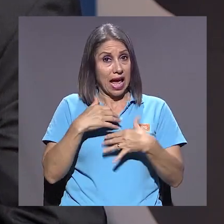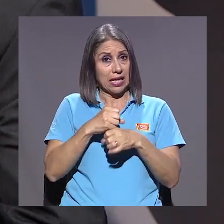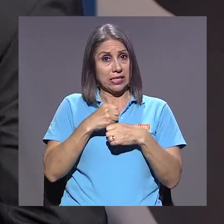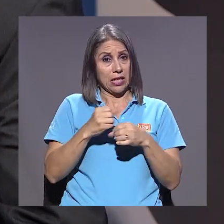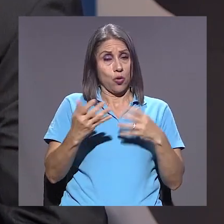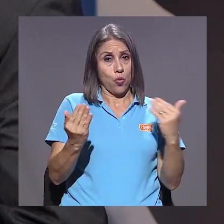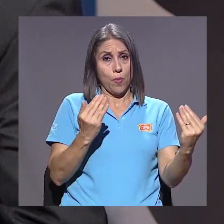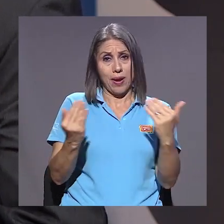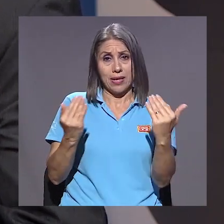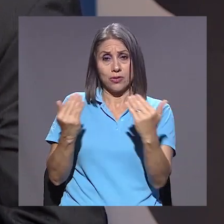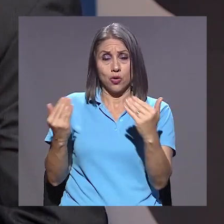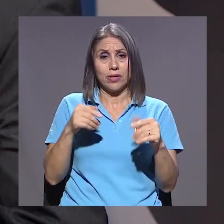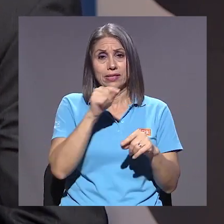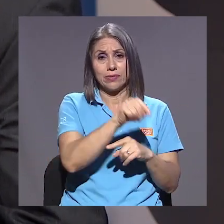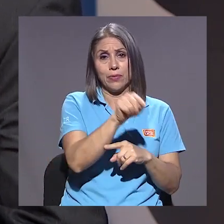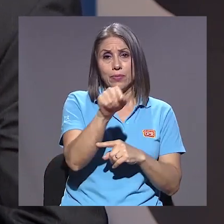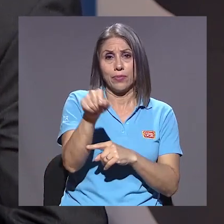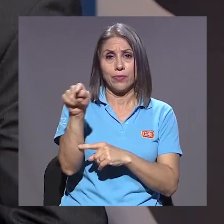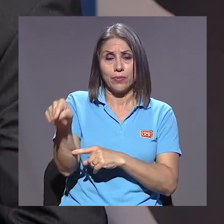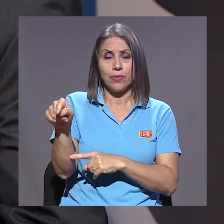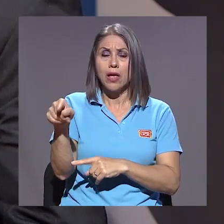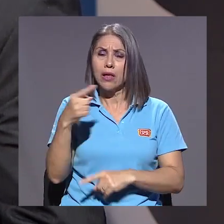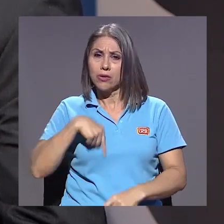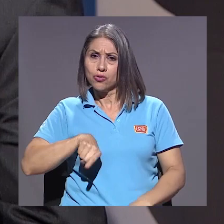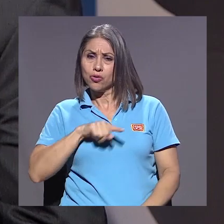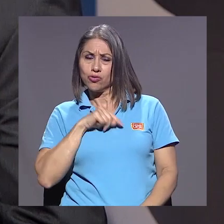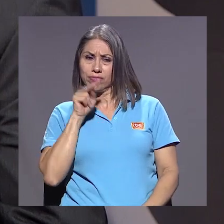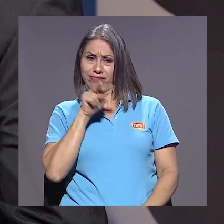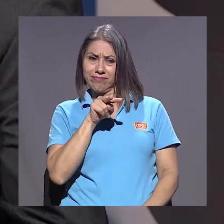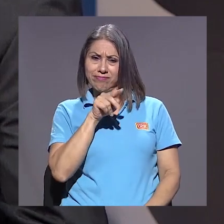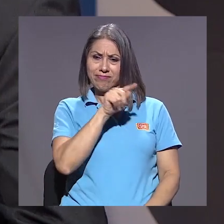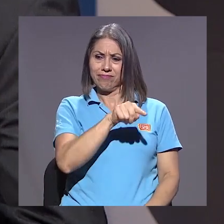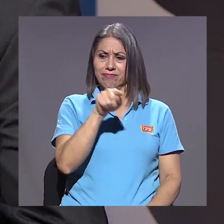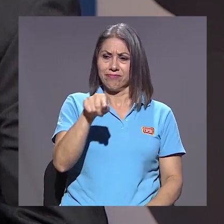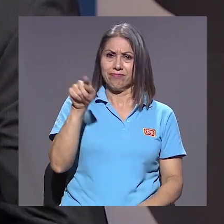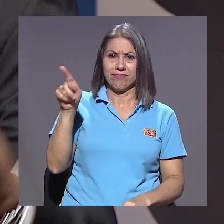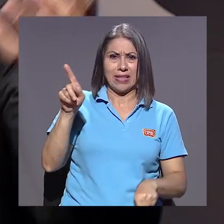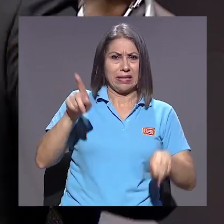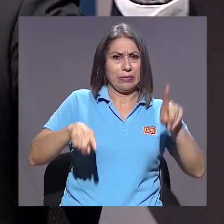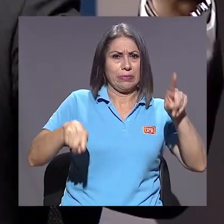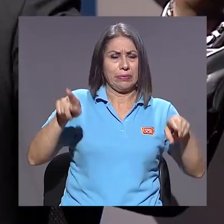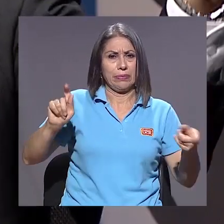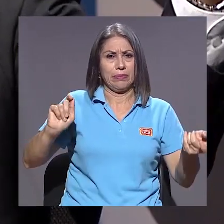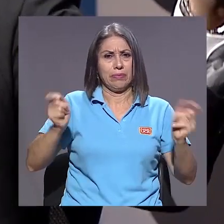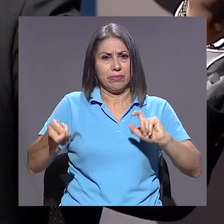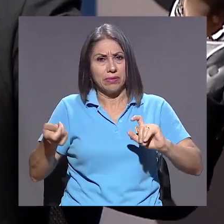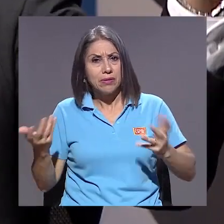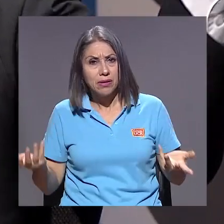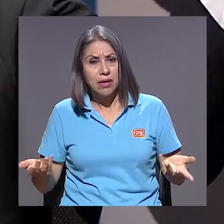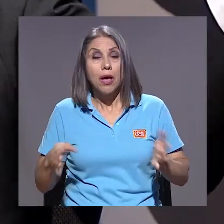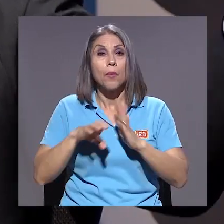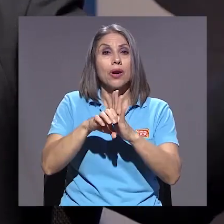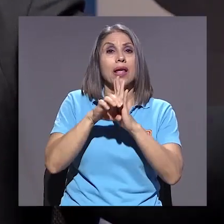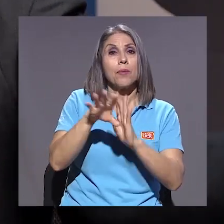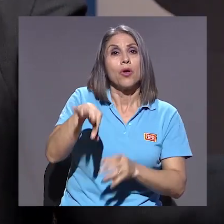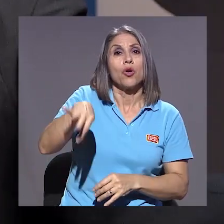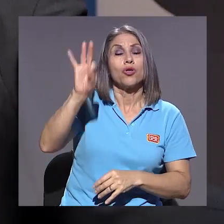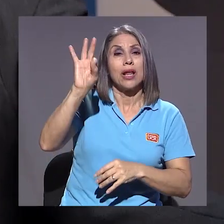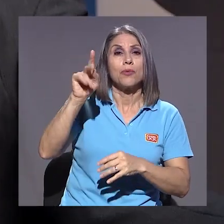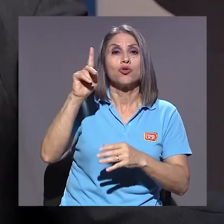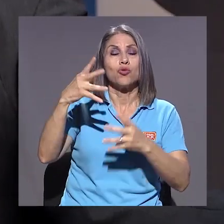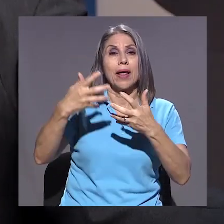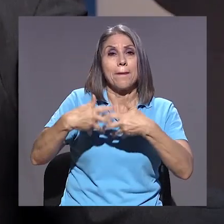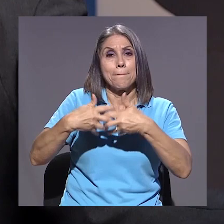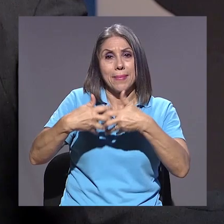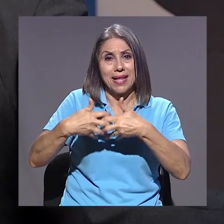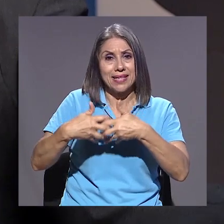distribuidoras y hemos encontrado tremendas variaciones. Hemos encontrado, por ejemplo, una empresa que su segmento de